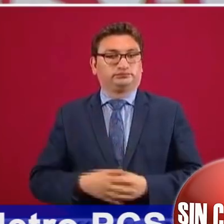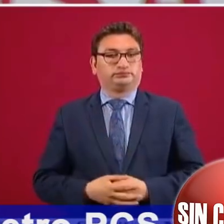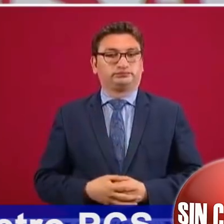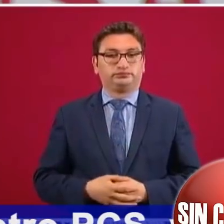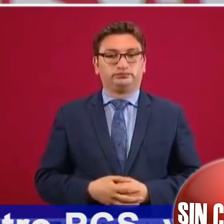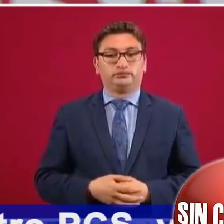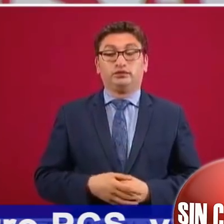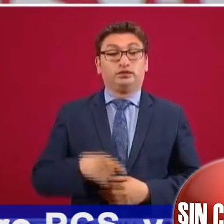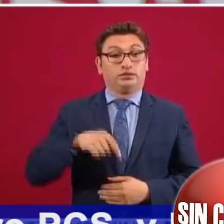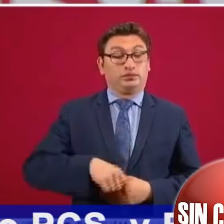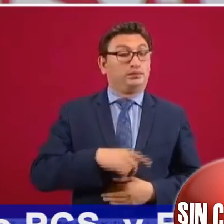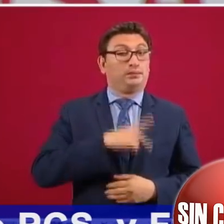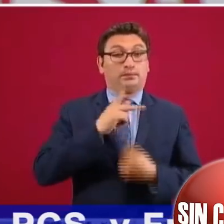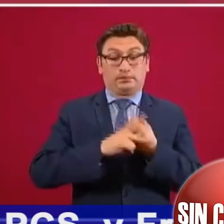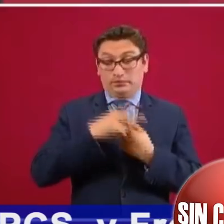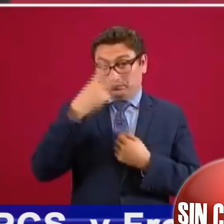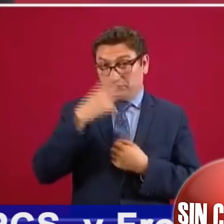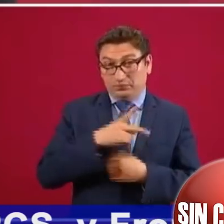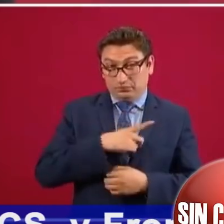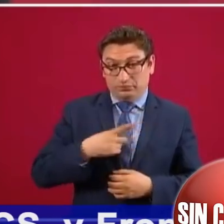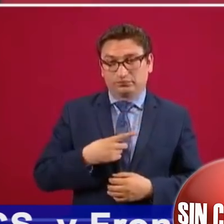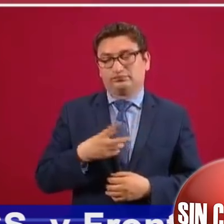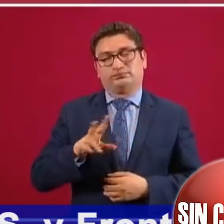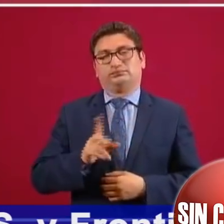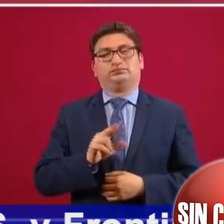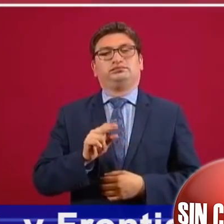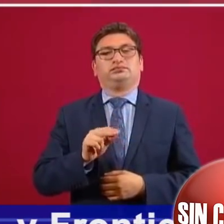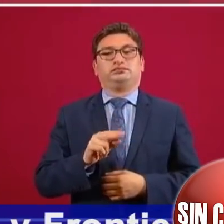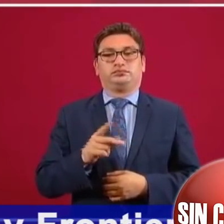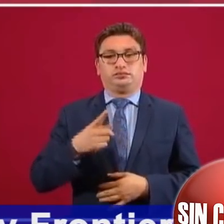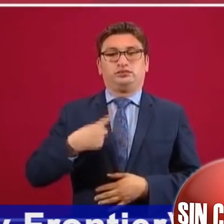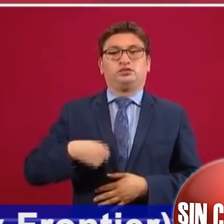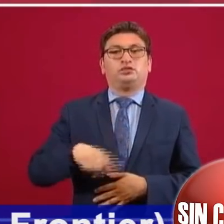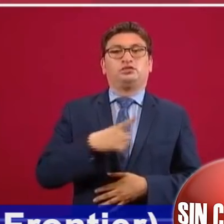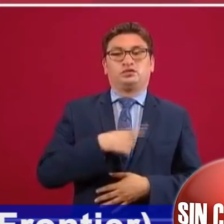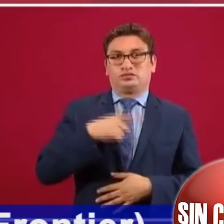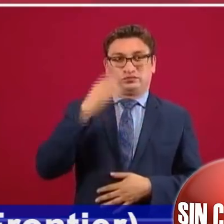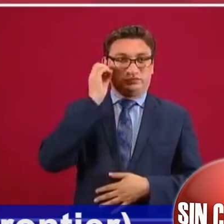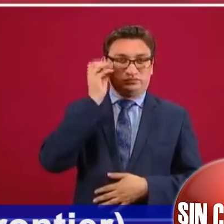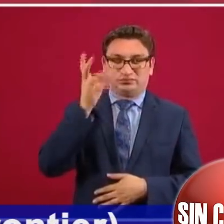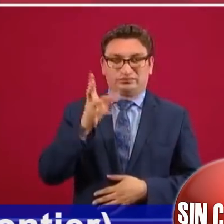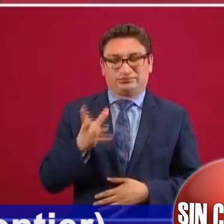a endeudar al país. ¿Ustedes creen que a nosotros que venimos de la oposición se nos va a olvidar